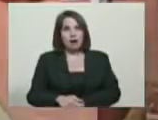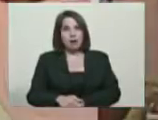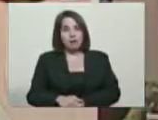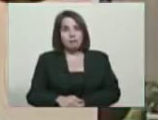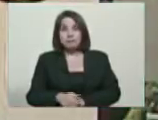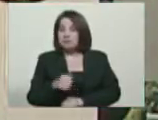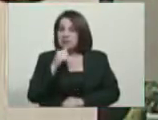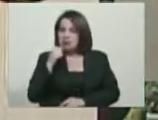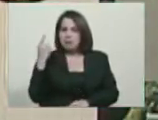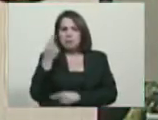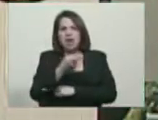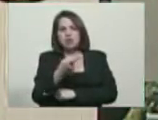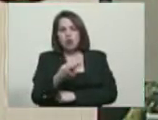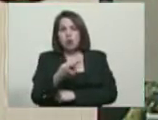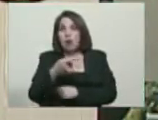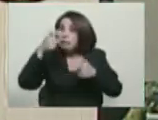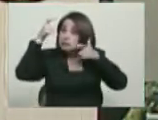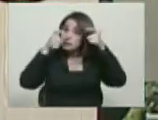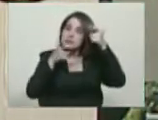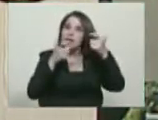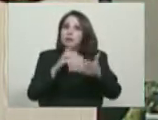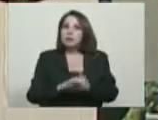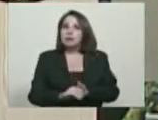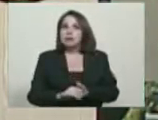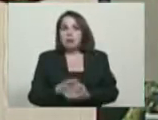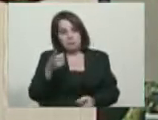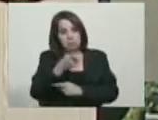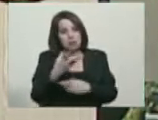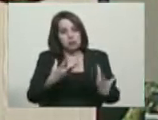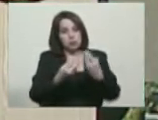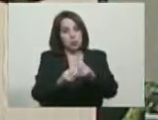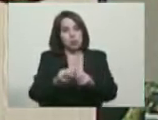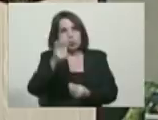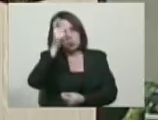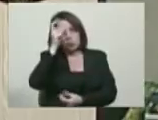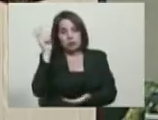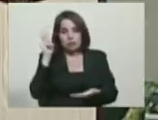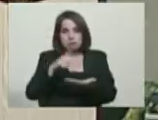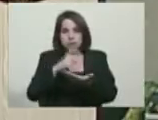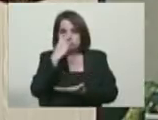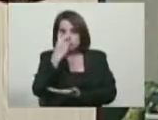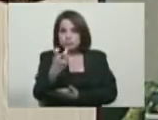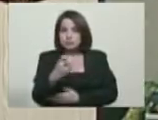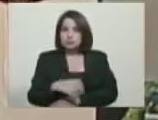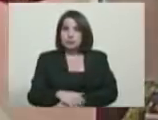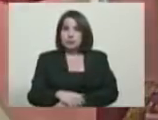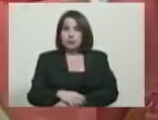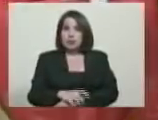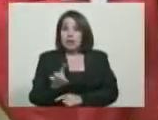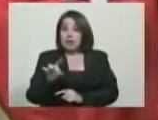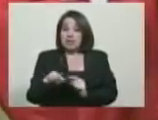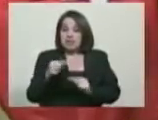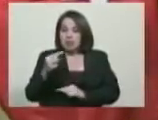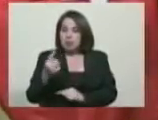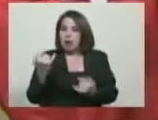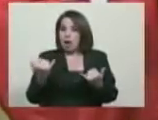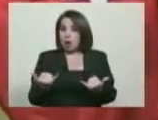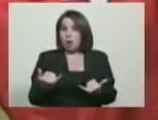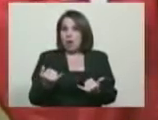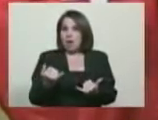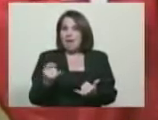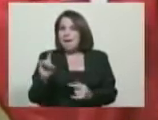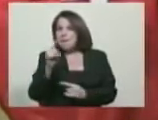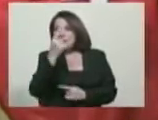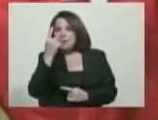¿Quién me mandó? El comandante Hugo Chávez. Y luego me tocó ser el primer presidente en la historia de Venezuela llegar a Turquía.